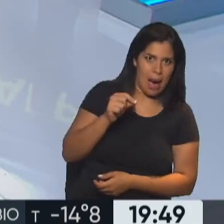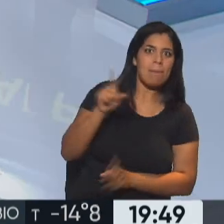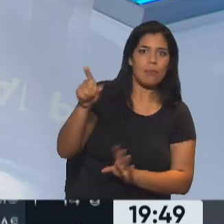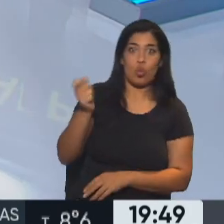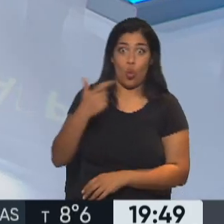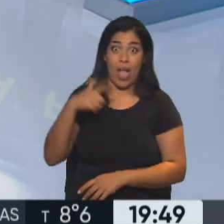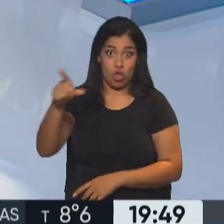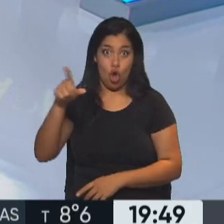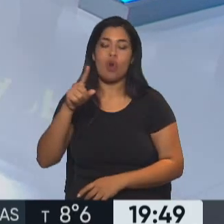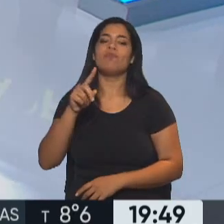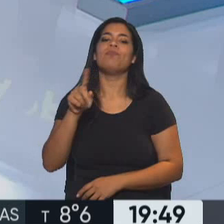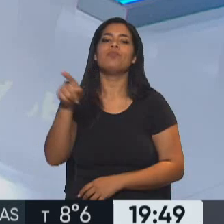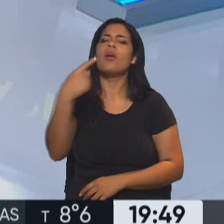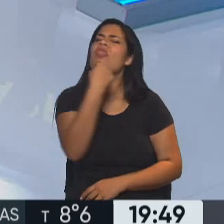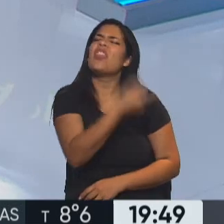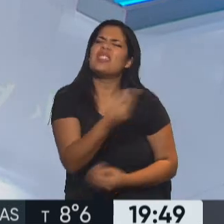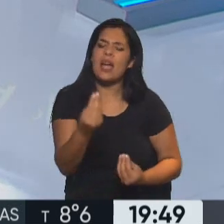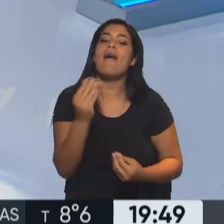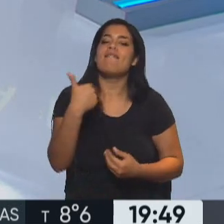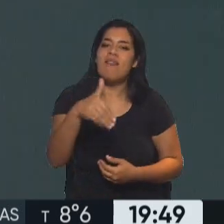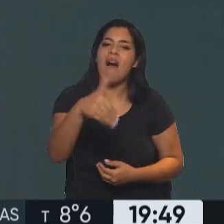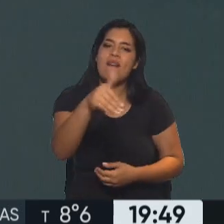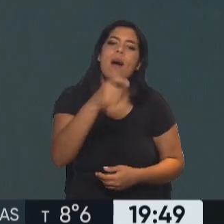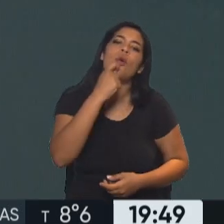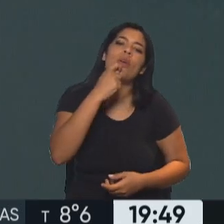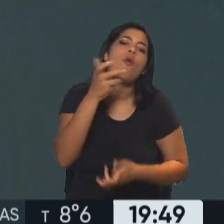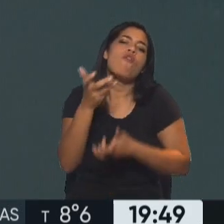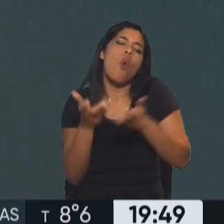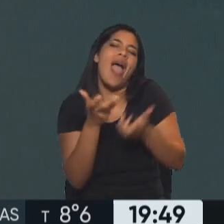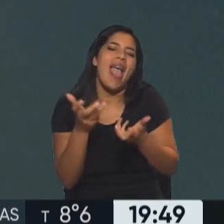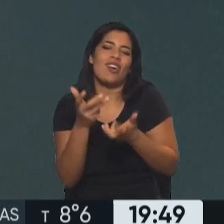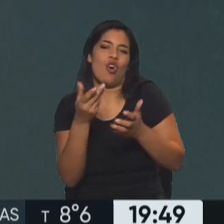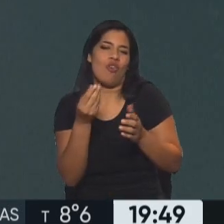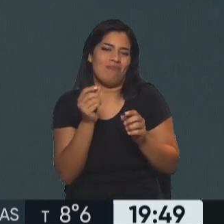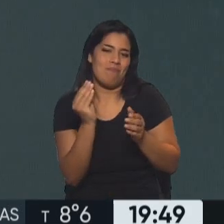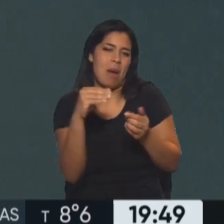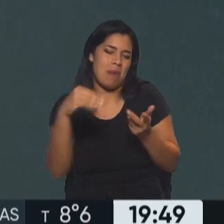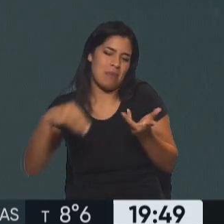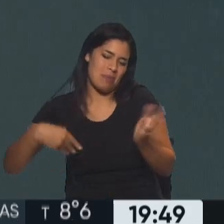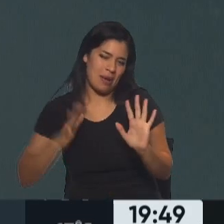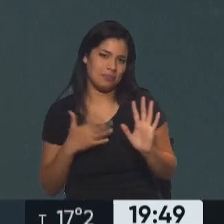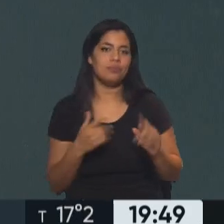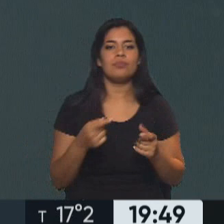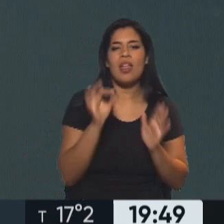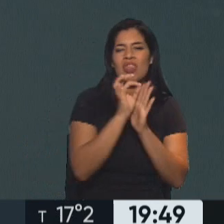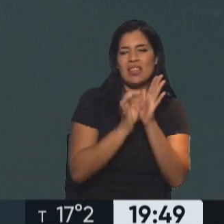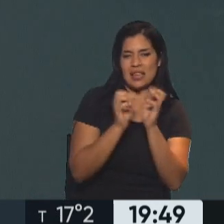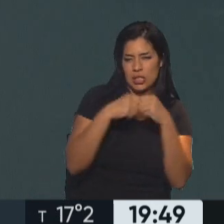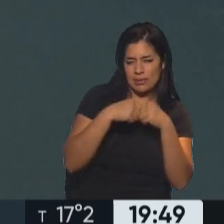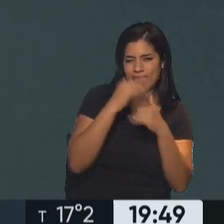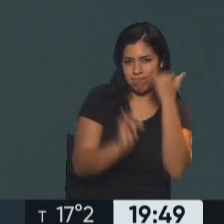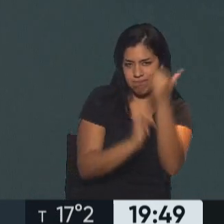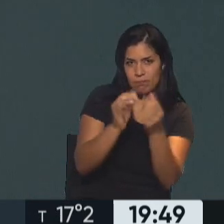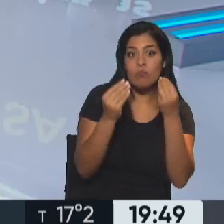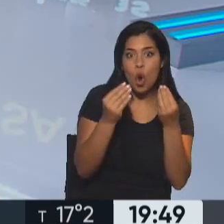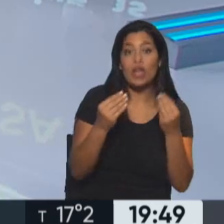que van a agregar más reacciones, por ejemplo, un fueguito, etcétera, etcétera. Claro, y les voy a dar algunos detalles ocultos sobre cómo usarlas,